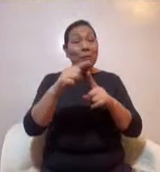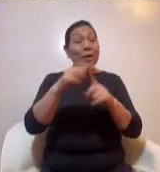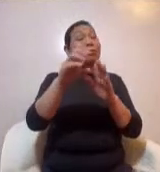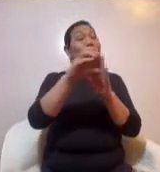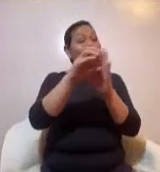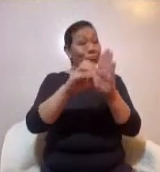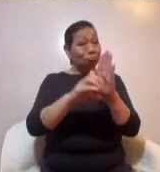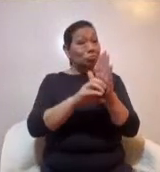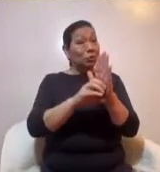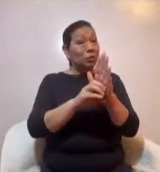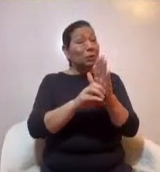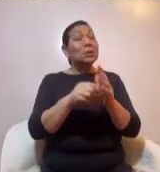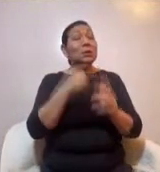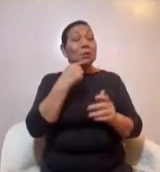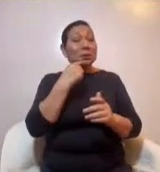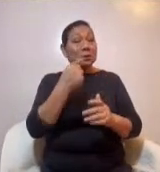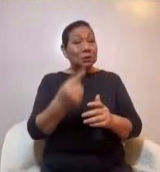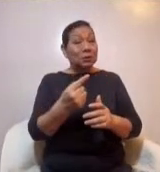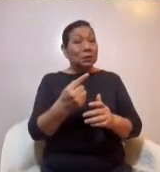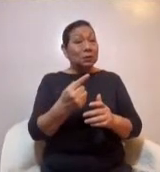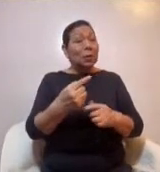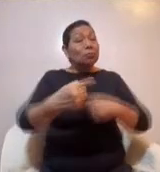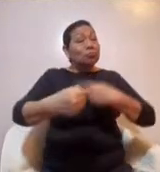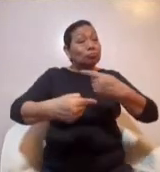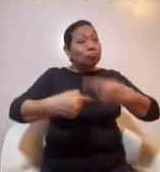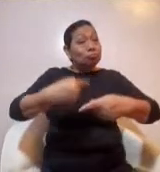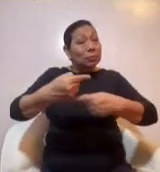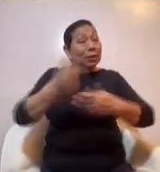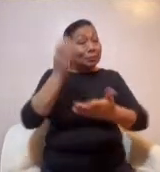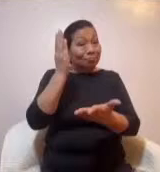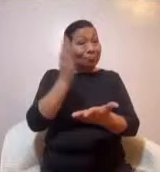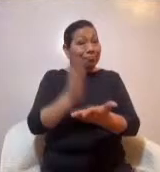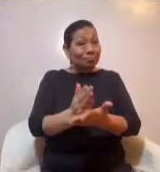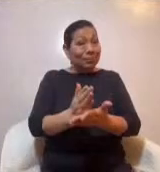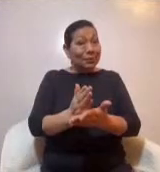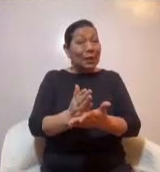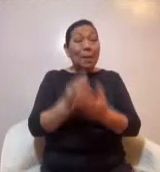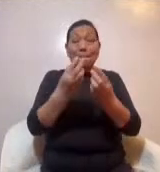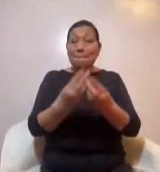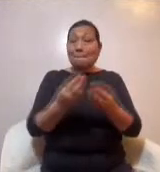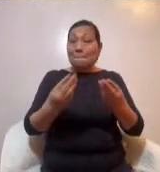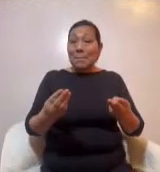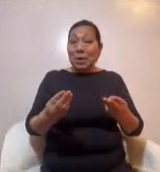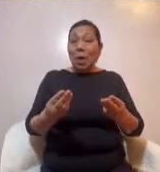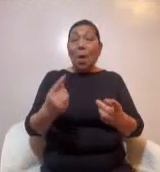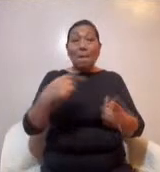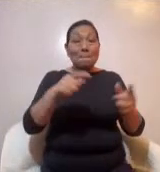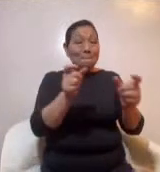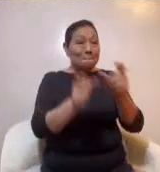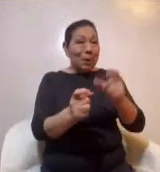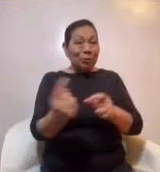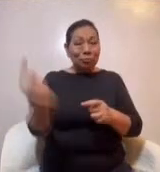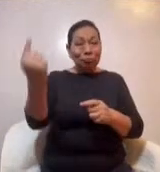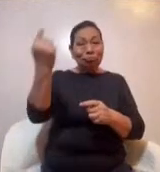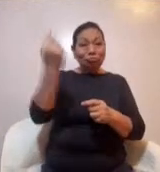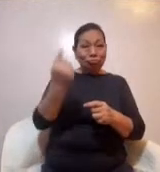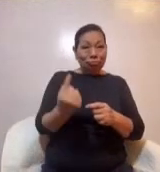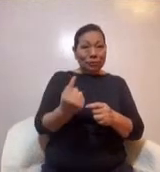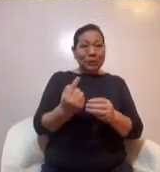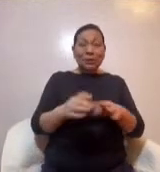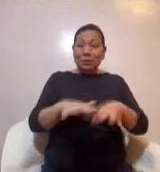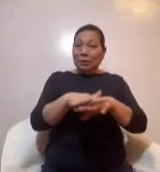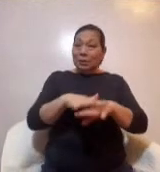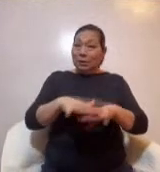Tribunal Constitucional enfatiza que en los procesos sancionadores en materia de migración, si bien